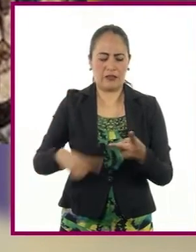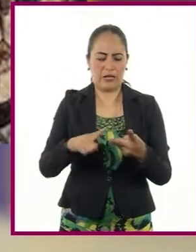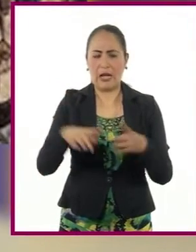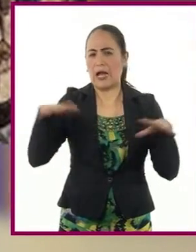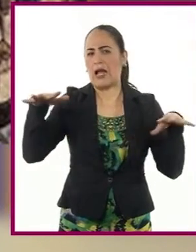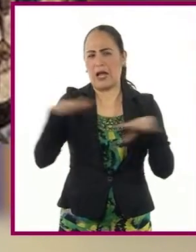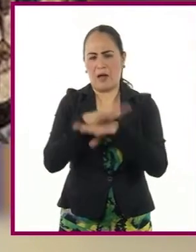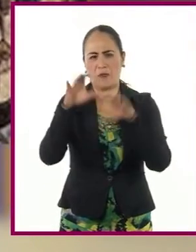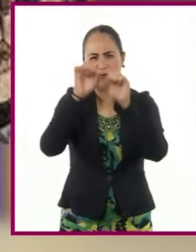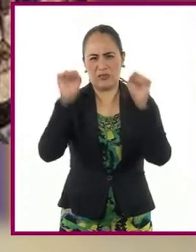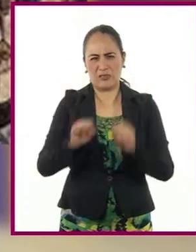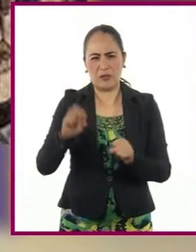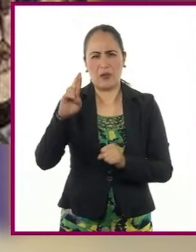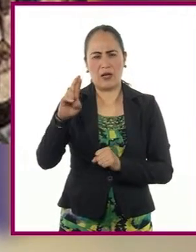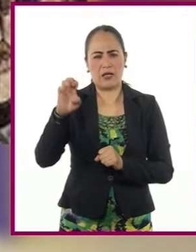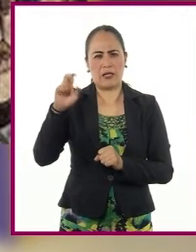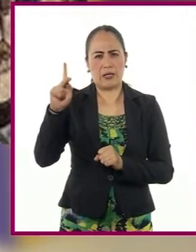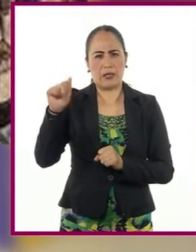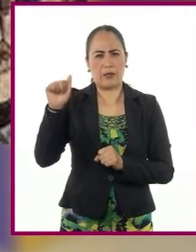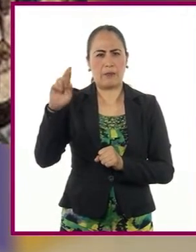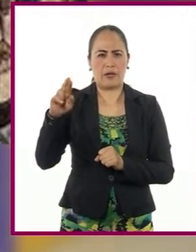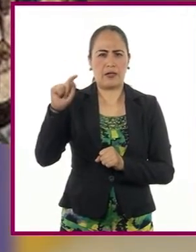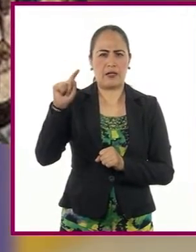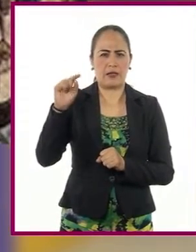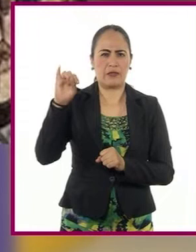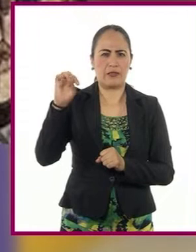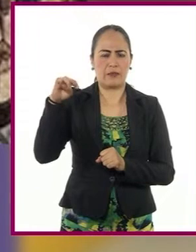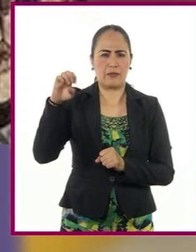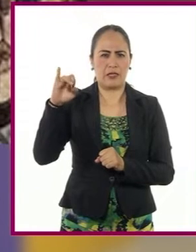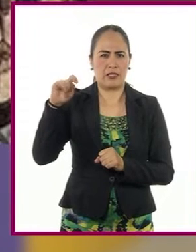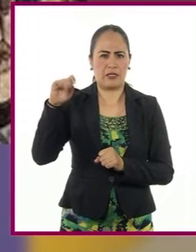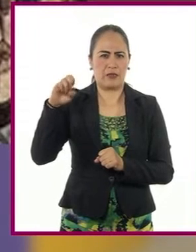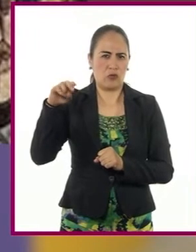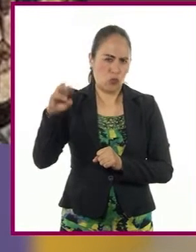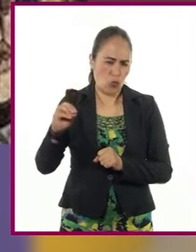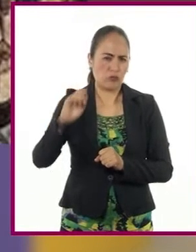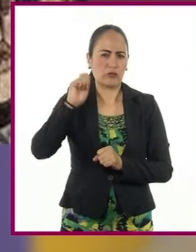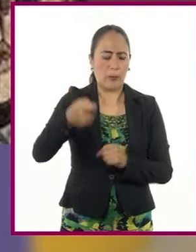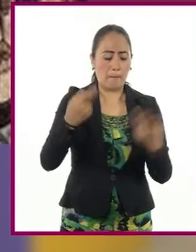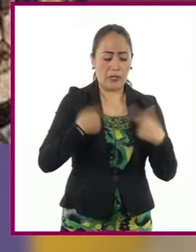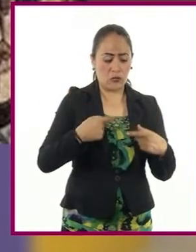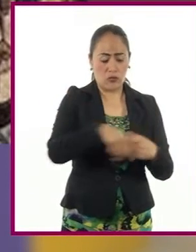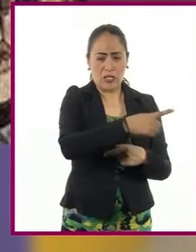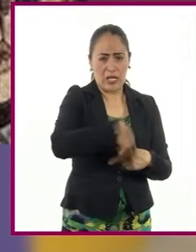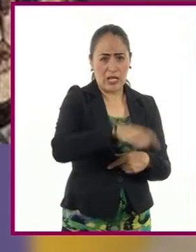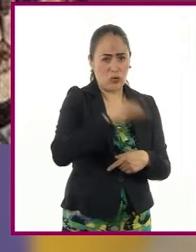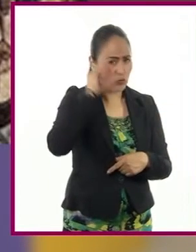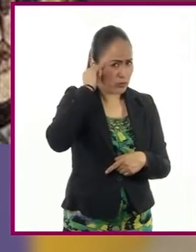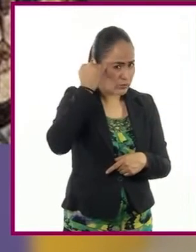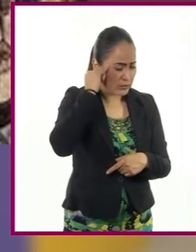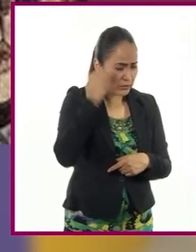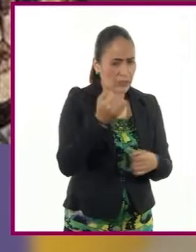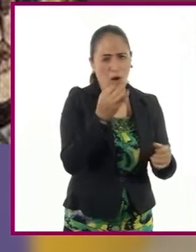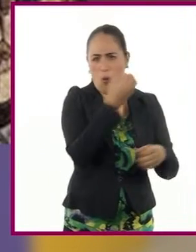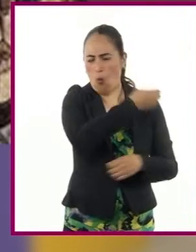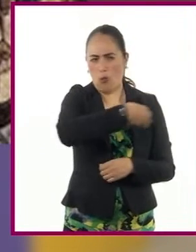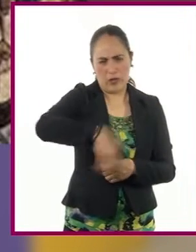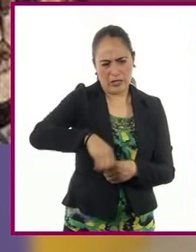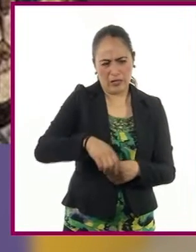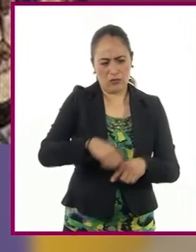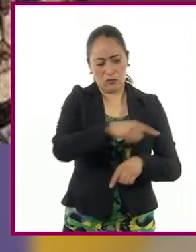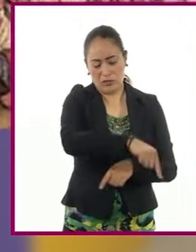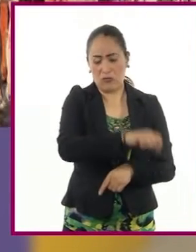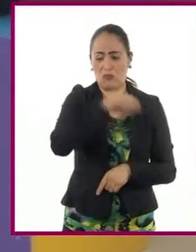repartimiento era la asignación de indígenas como fuerza de trabajo para los encomenderos de la América española o para